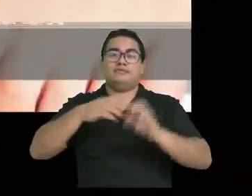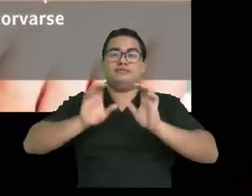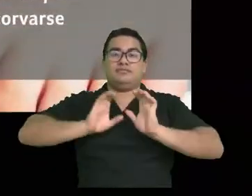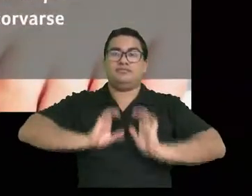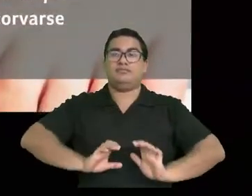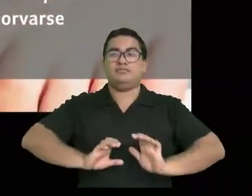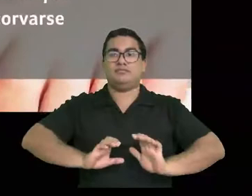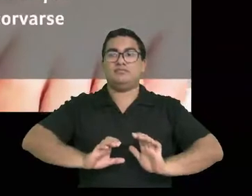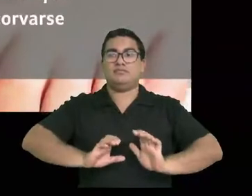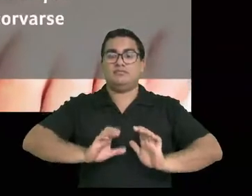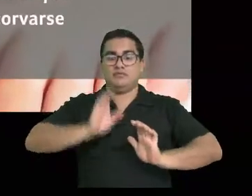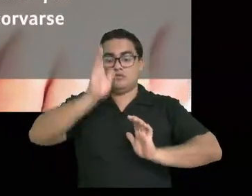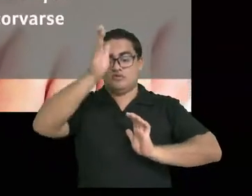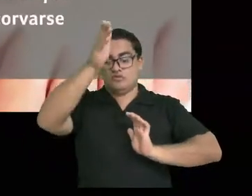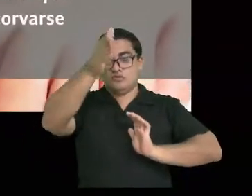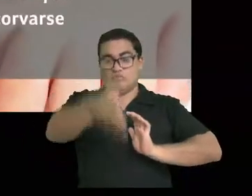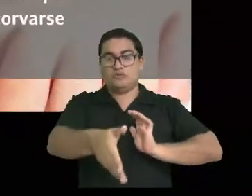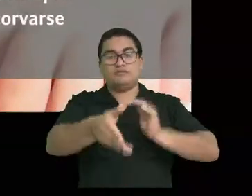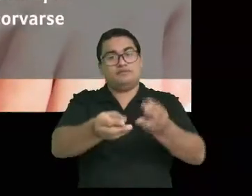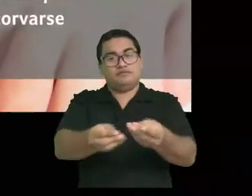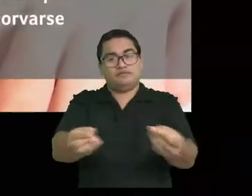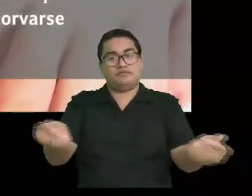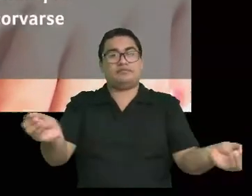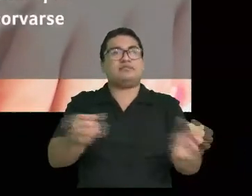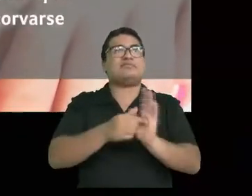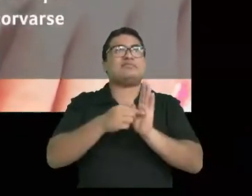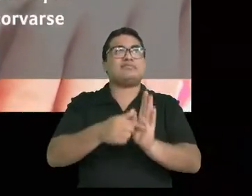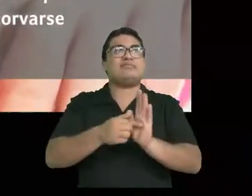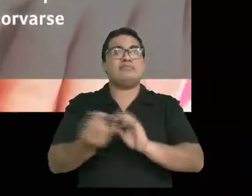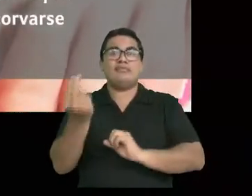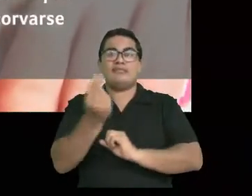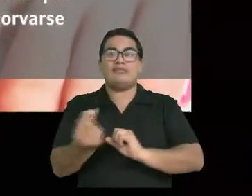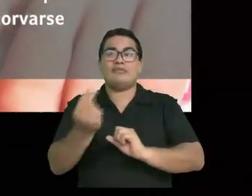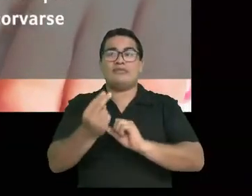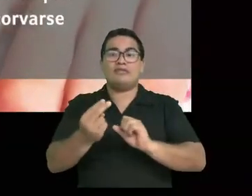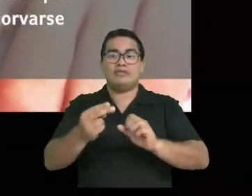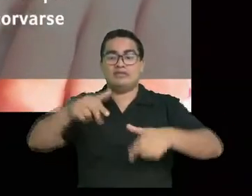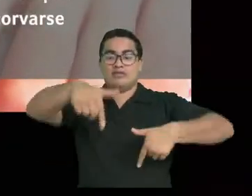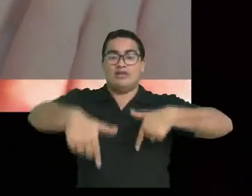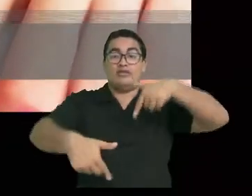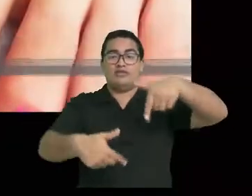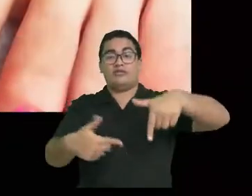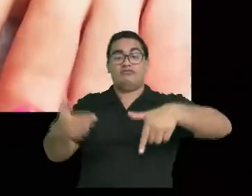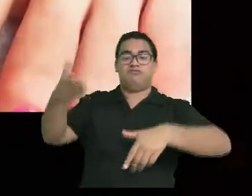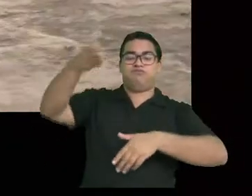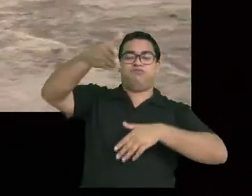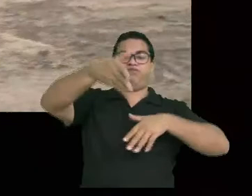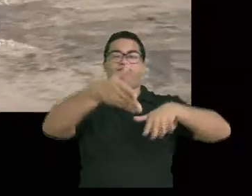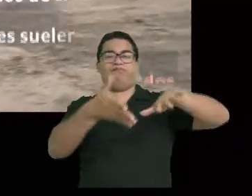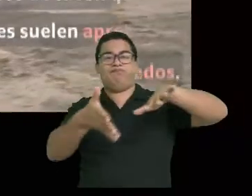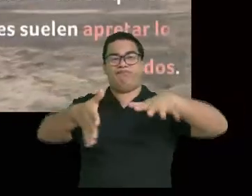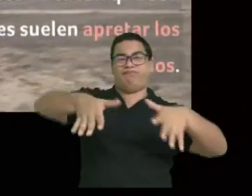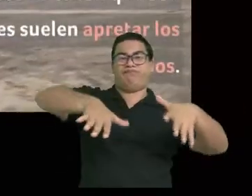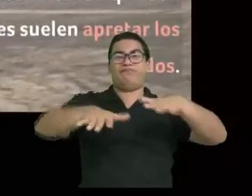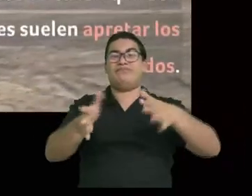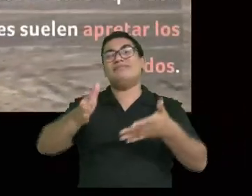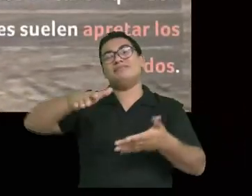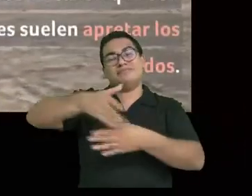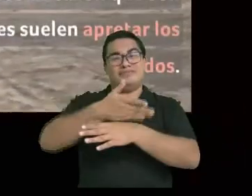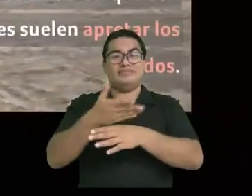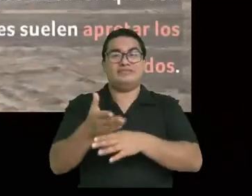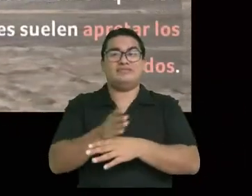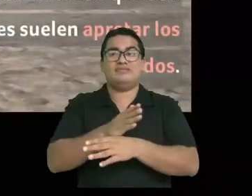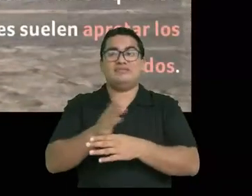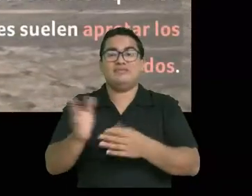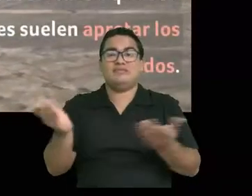dirección vertical hasta el suelo. Yeah. Entonces cuando vos usas un tacón, estás desplazando esos puntos y haces que otros puntos que no están